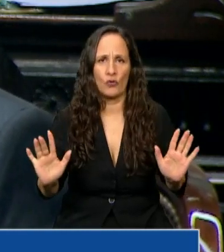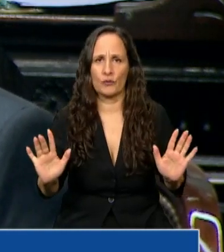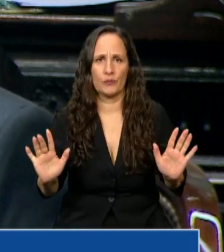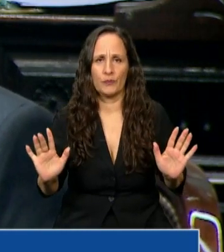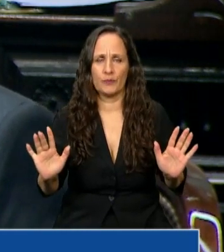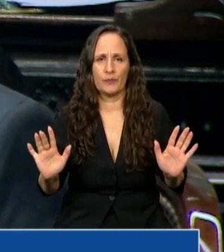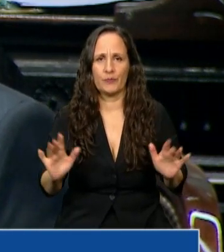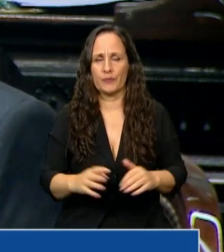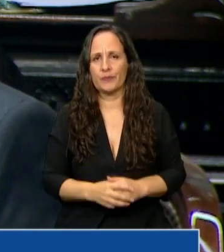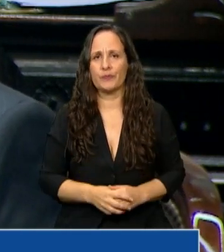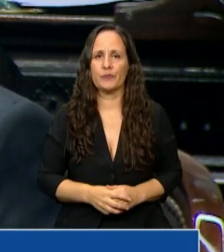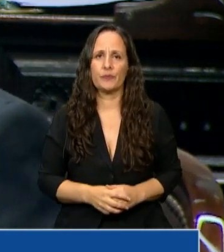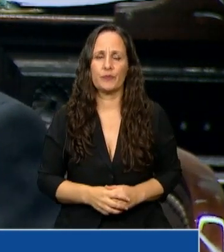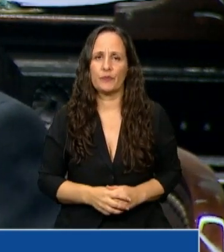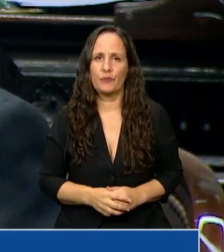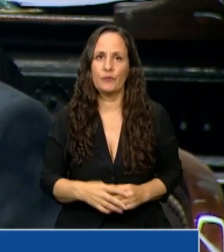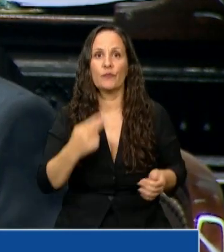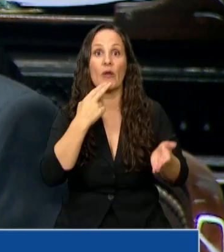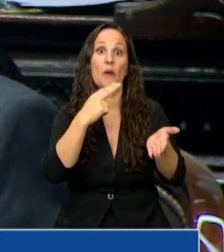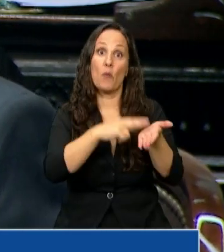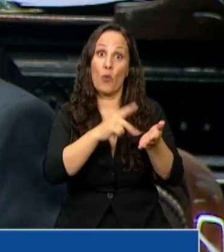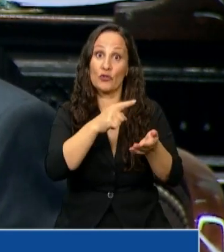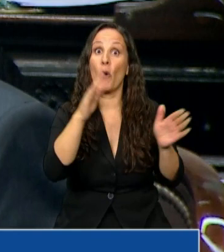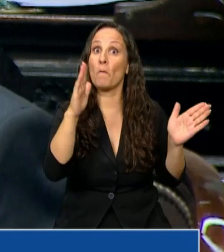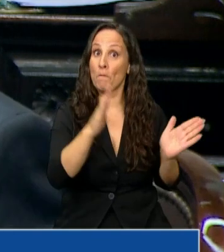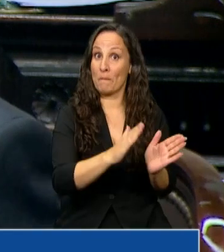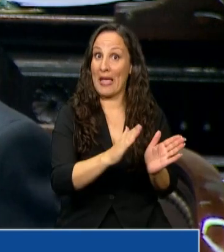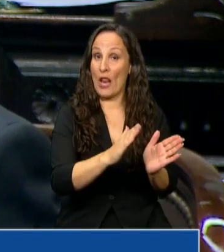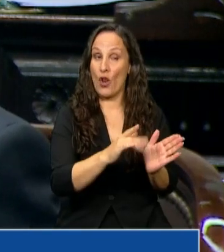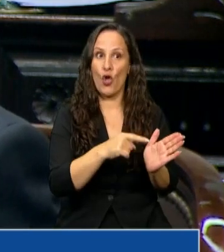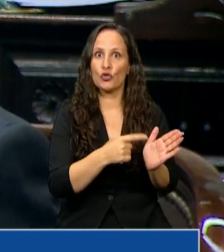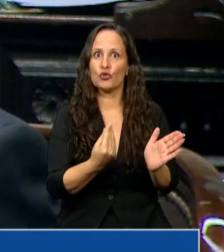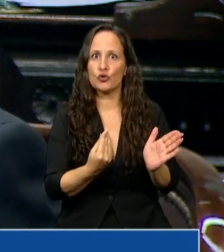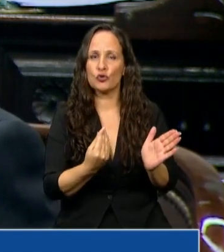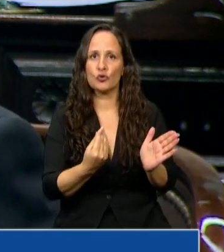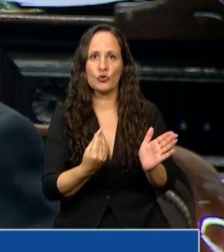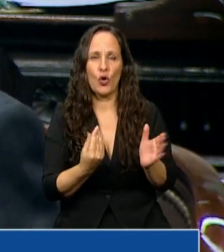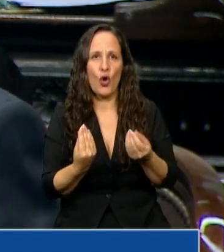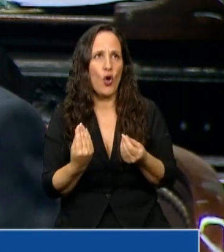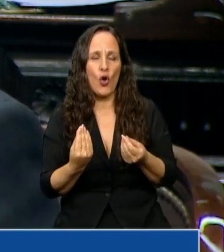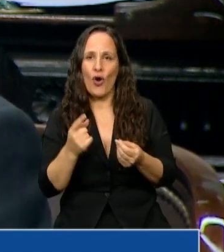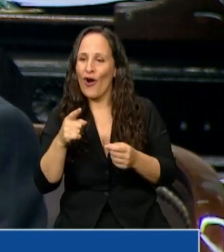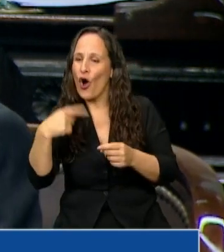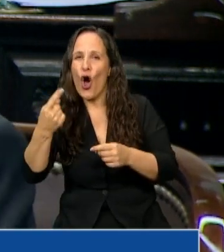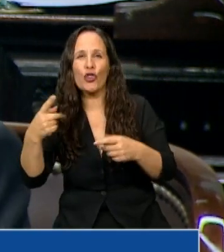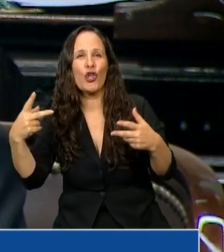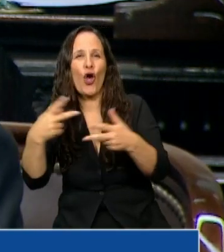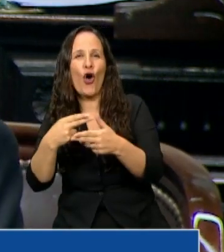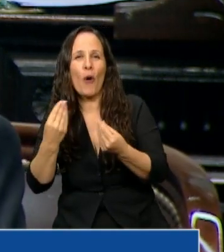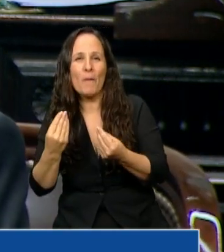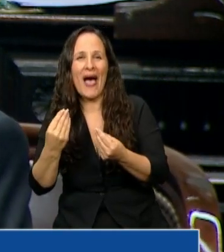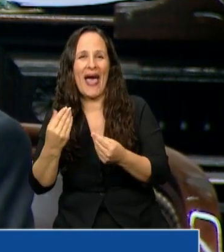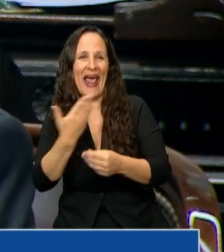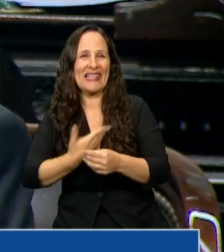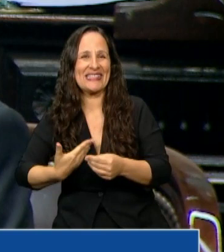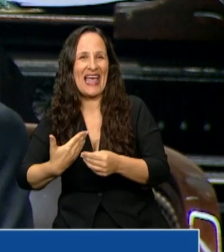fácil. Se disminuyen impuestos, no se toman medidas de austeridad en la política